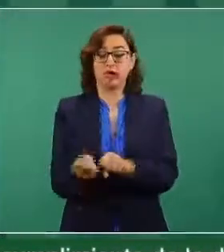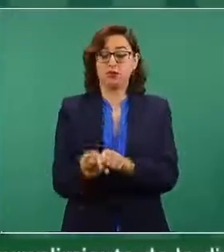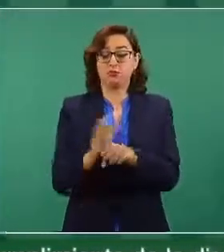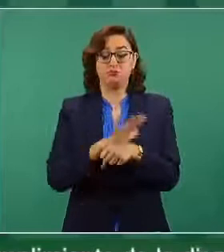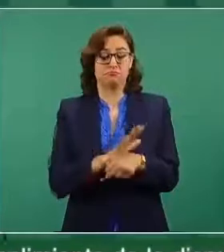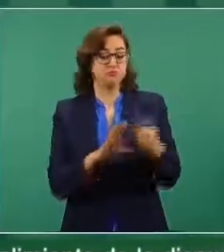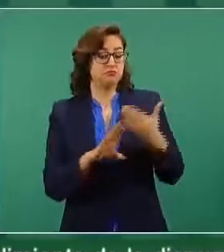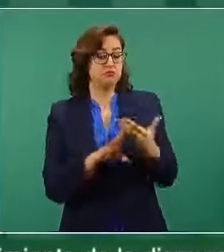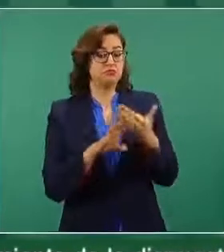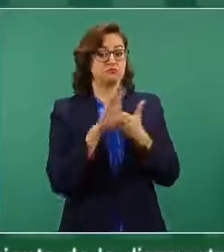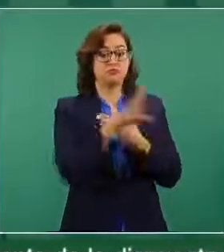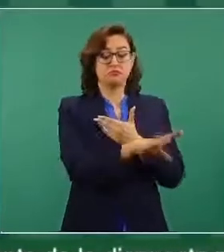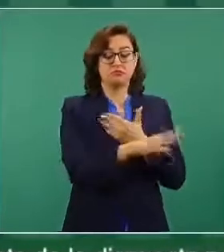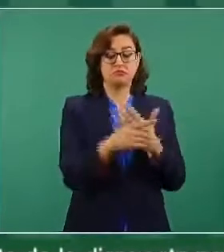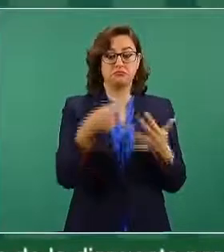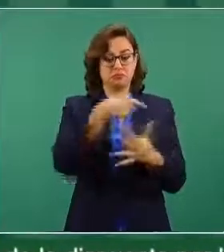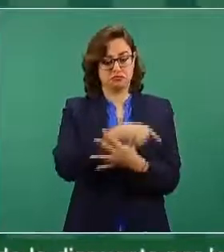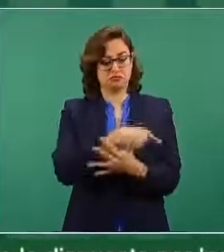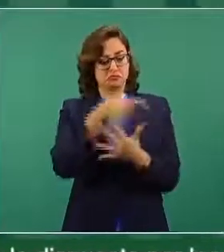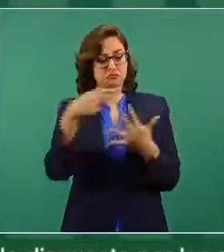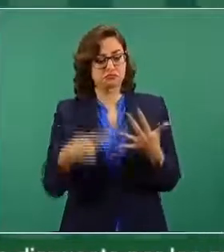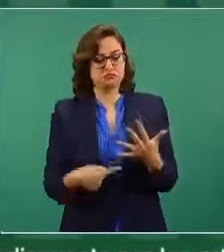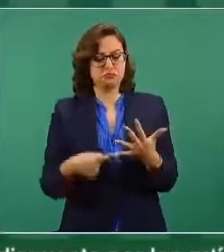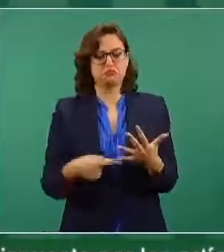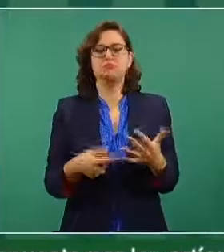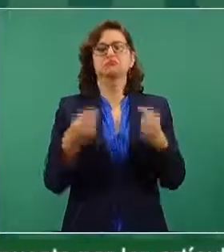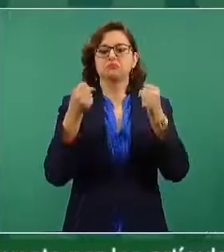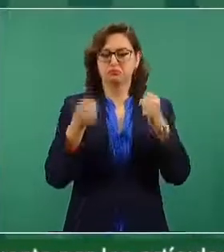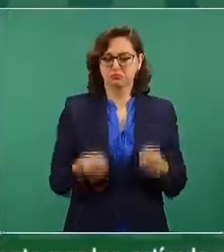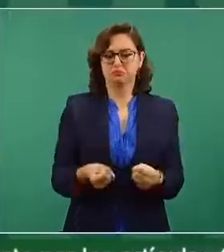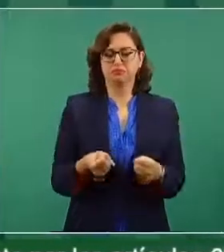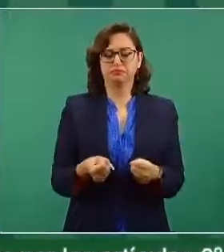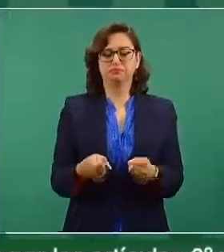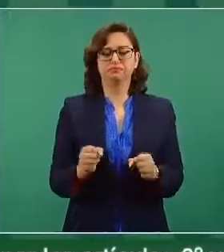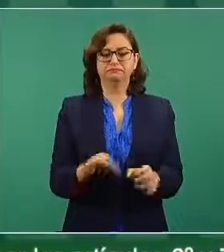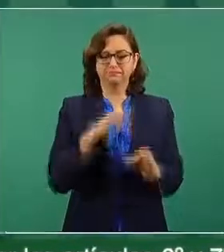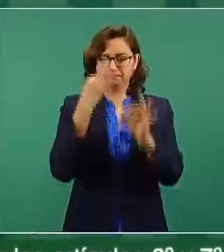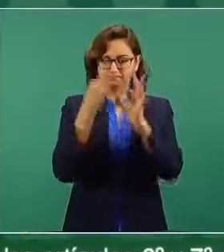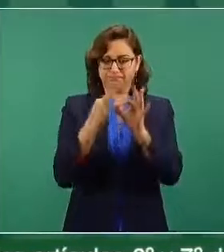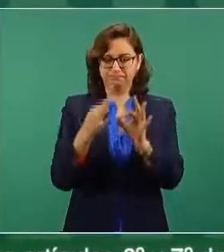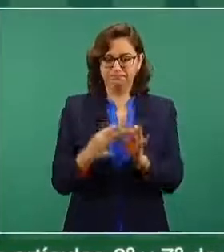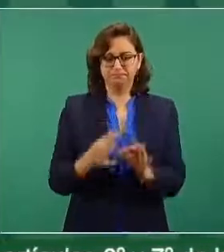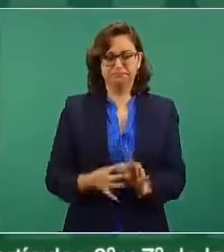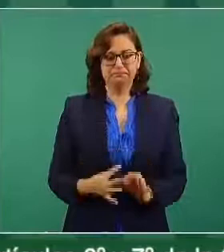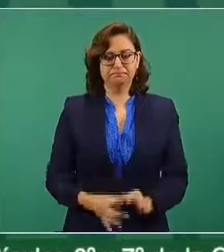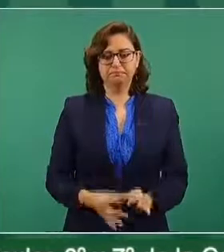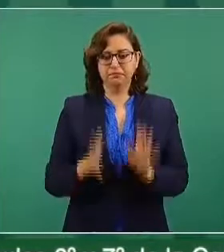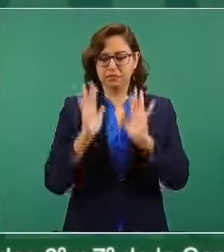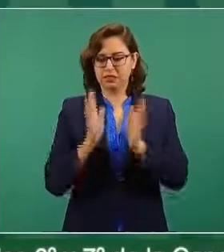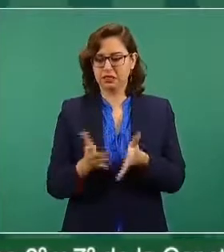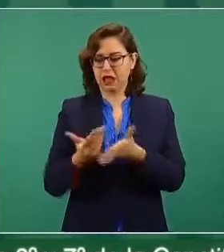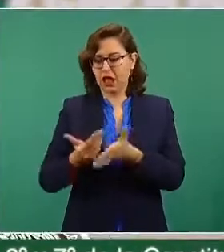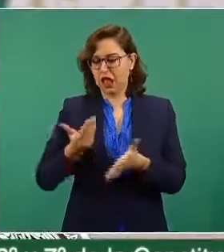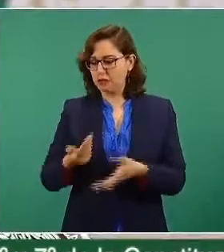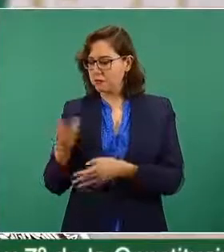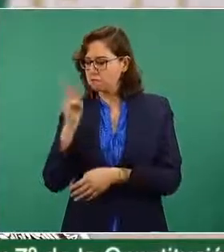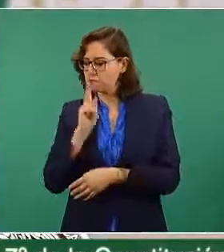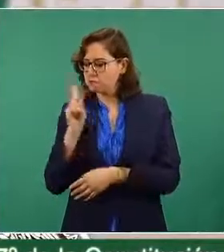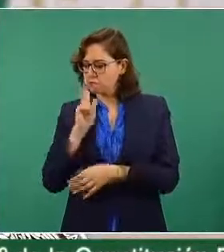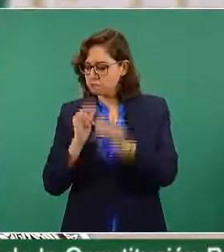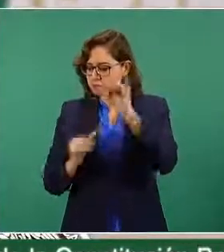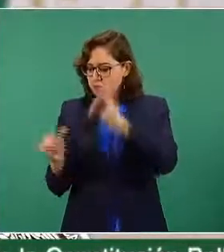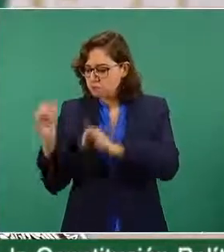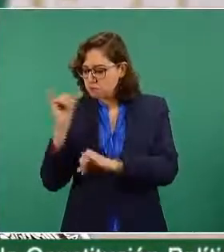que están disponibles en el mundo, son vacunas seguras, son vacunas eficaces que han sido probadas científicamente